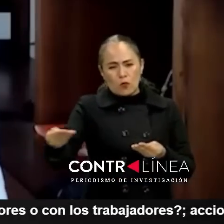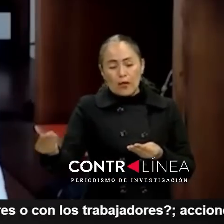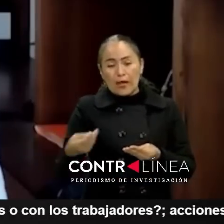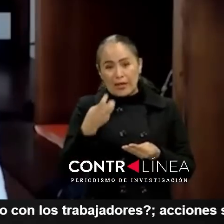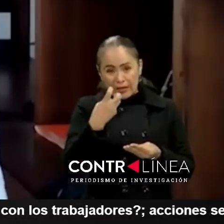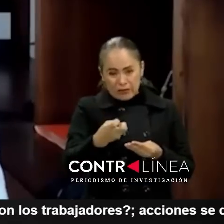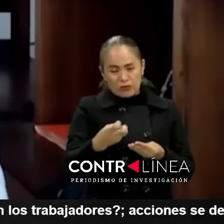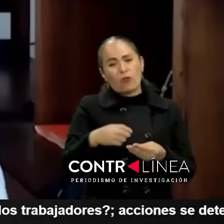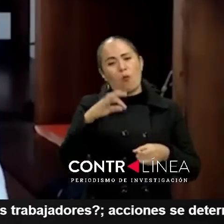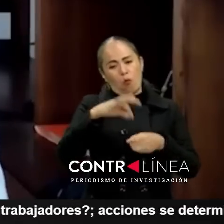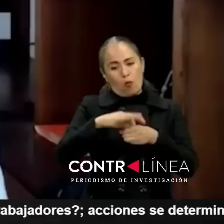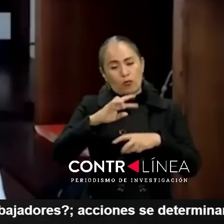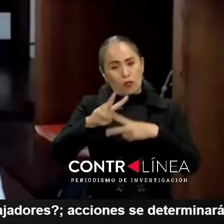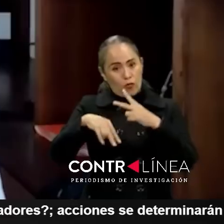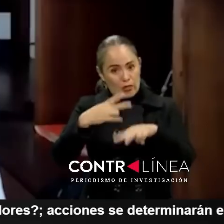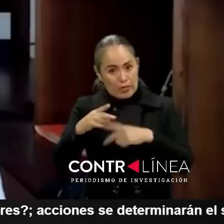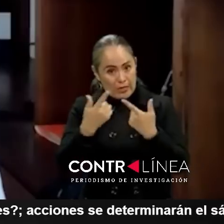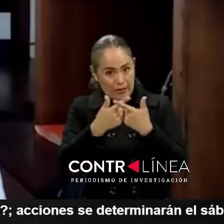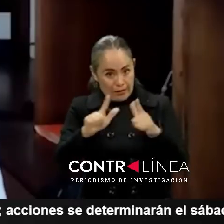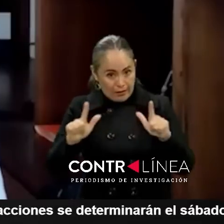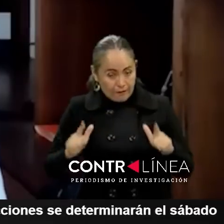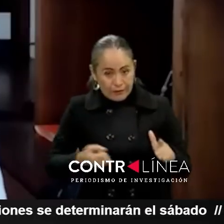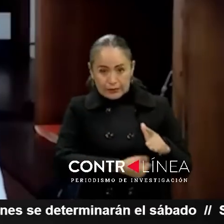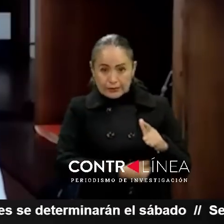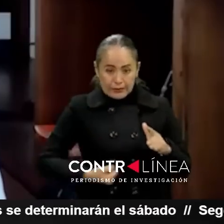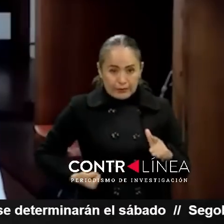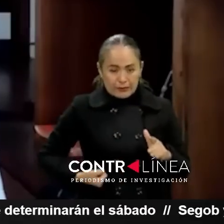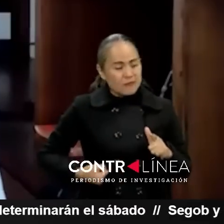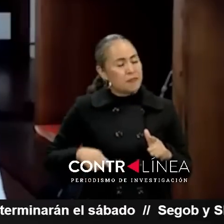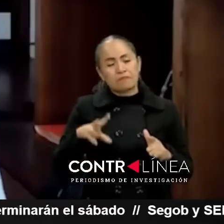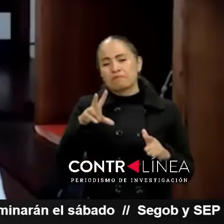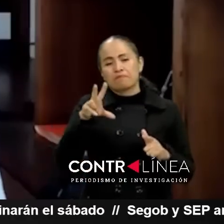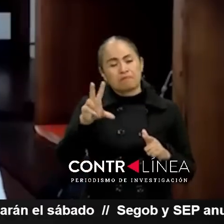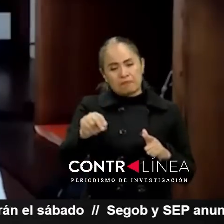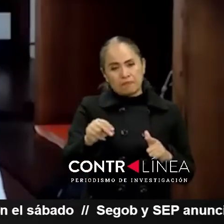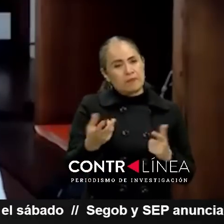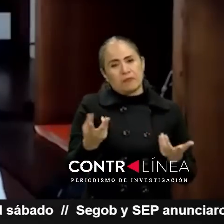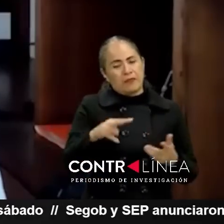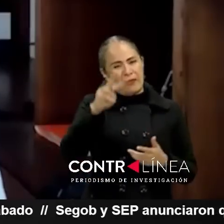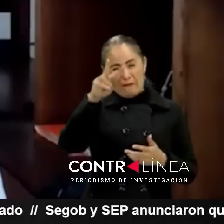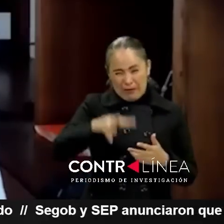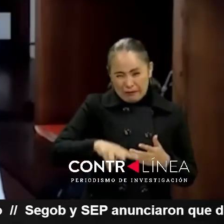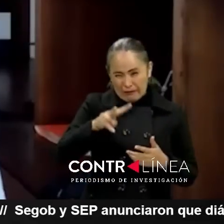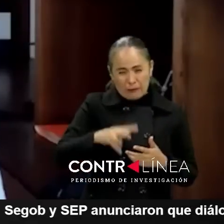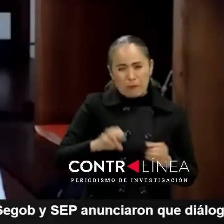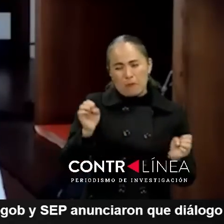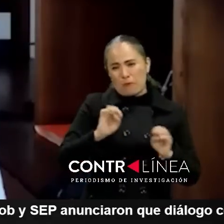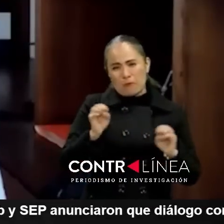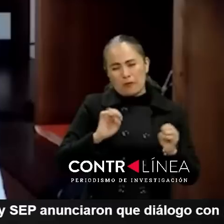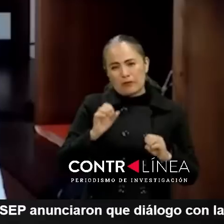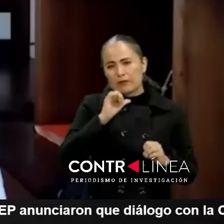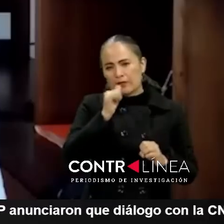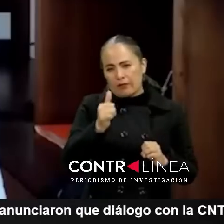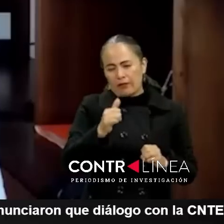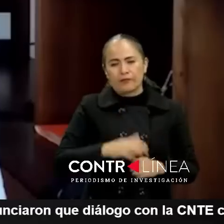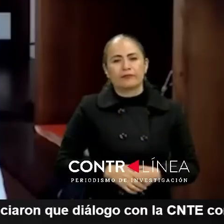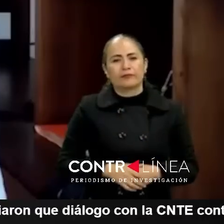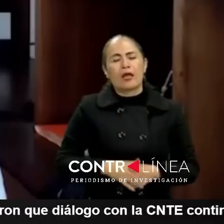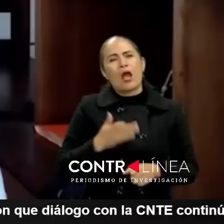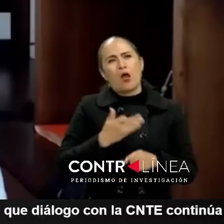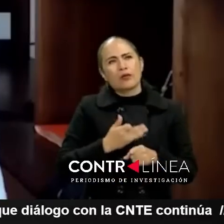voto, ya que vulneran factores esenciales para que éste sea realmente libre y auténtico: la reflexión,